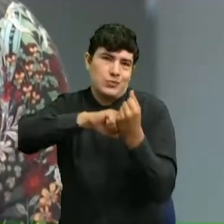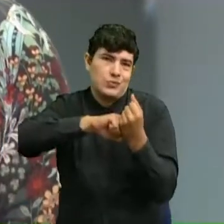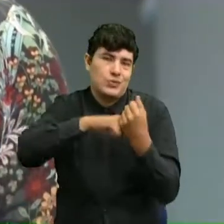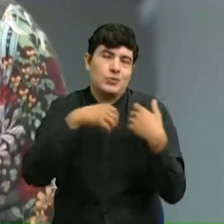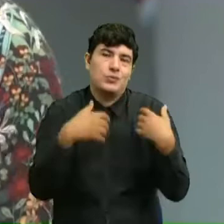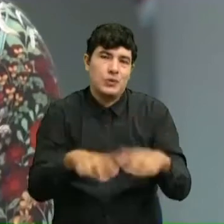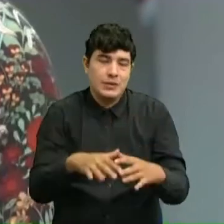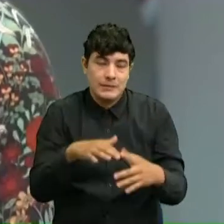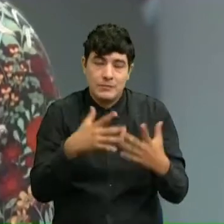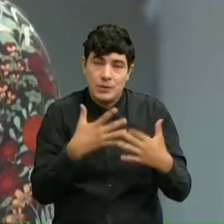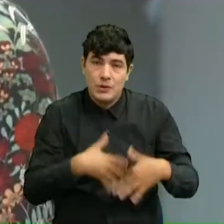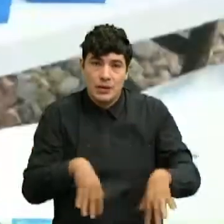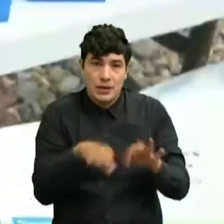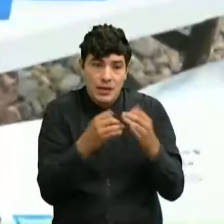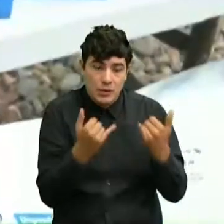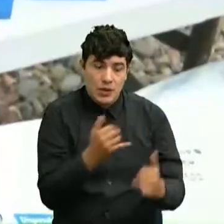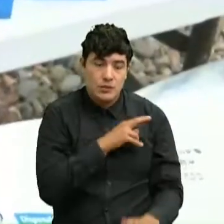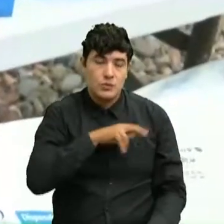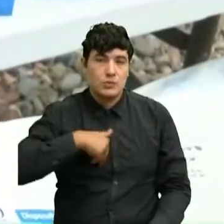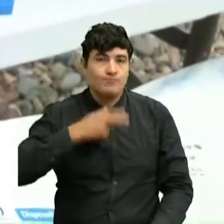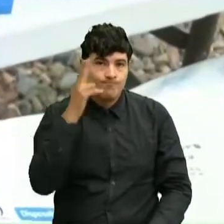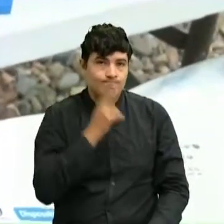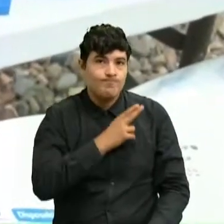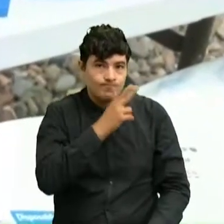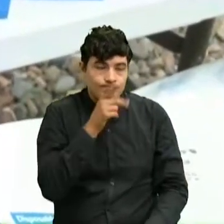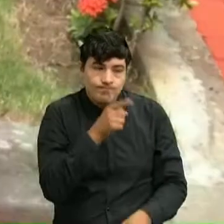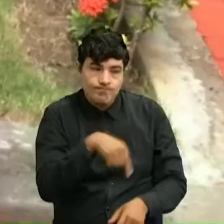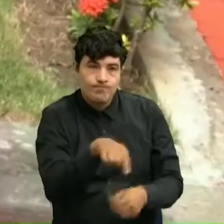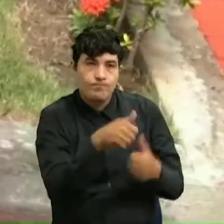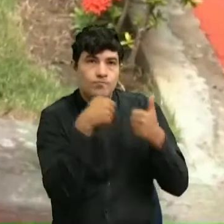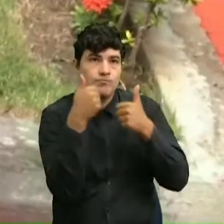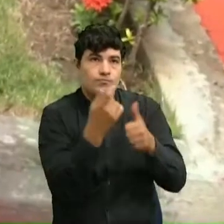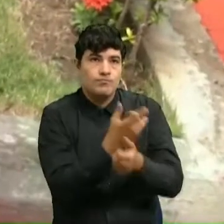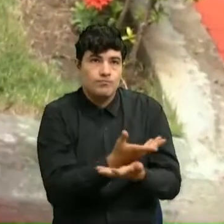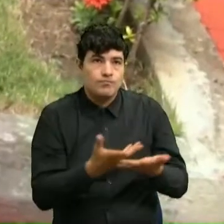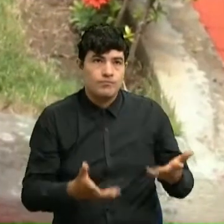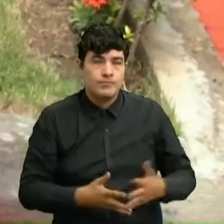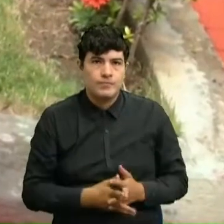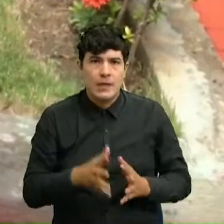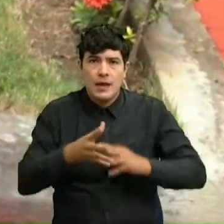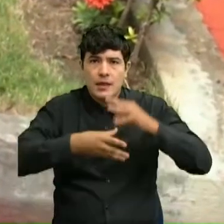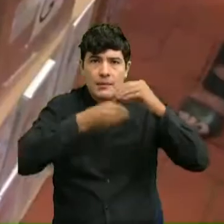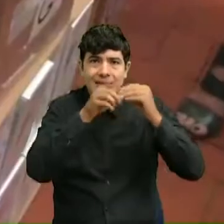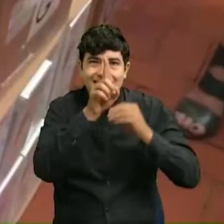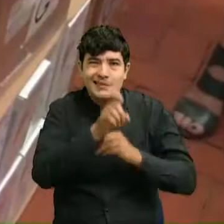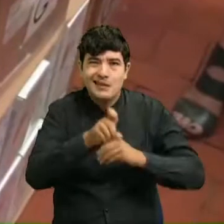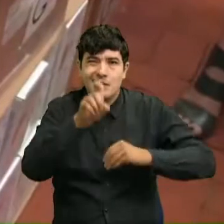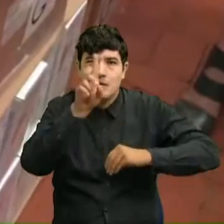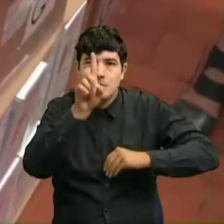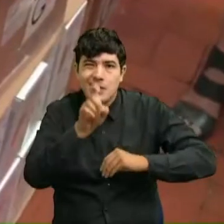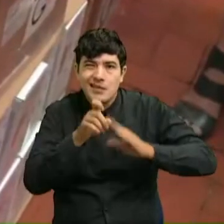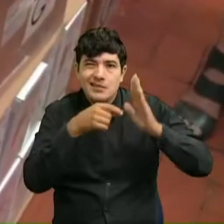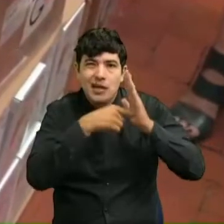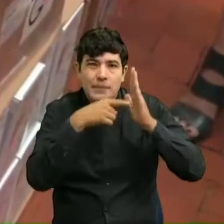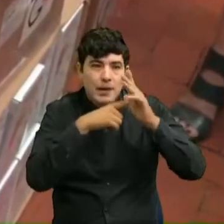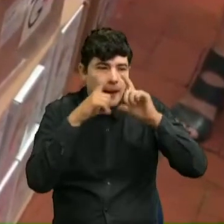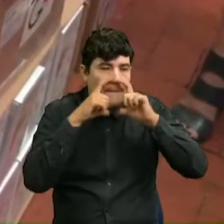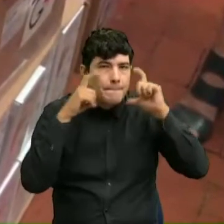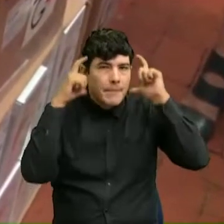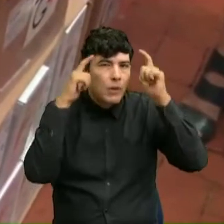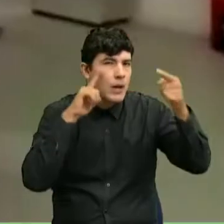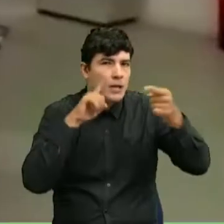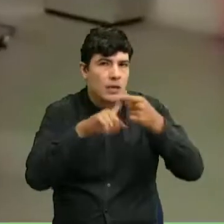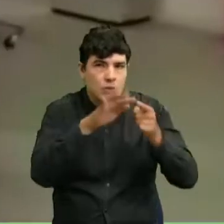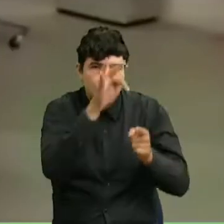principales de intermedias a esta entrega se le sumaron más de 66 mil tapabocas los cuales se llevarán a los centros asistenciales